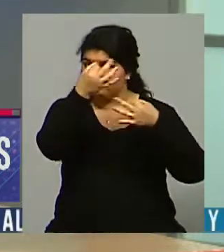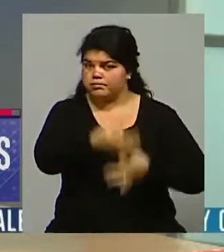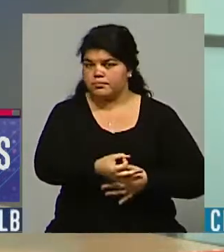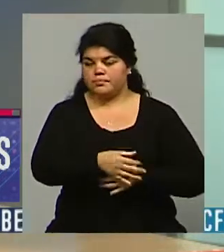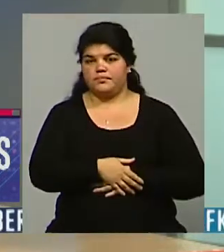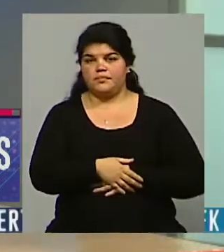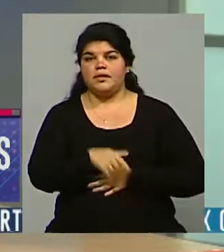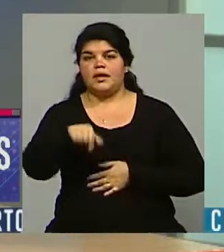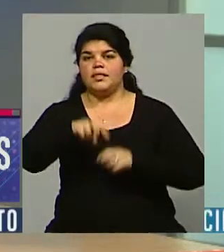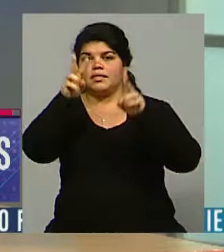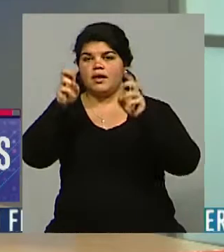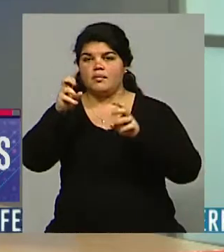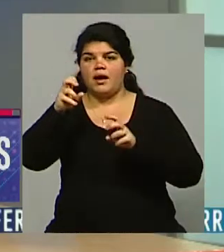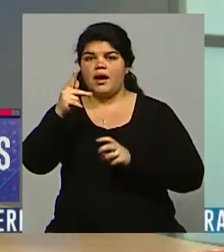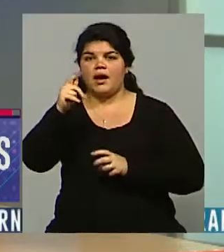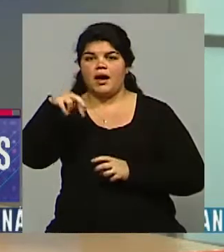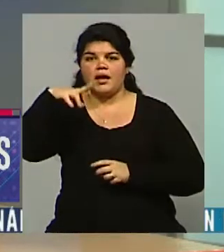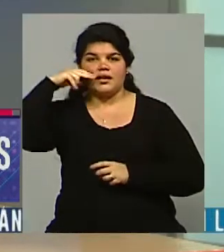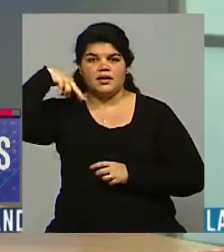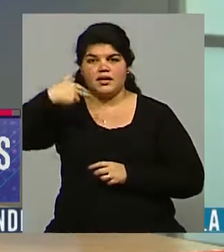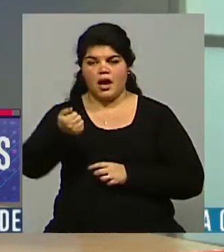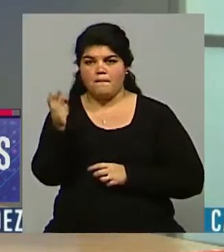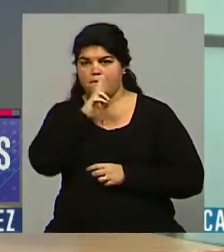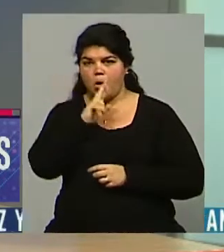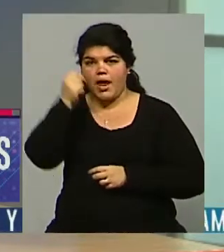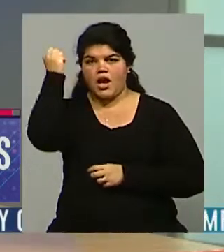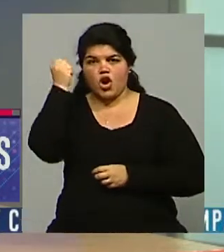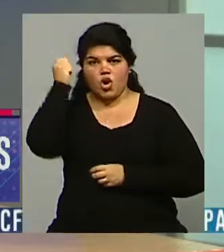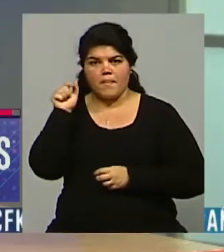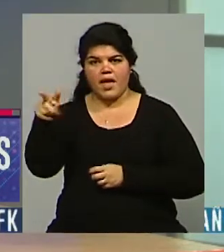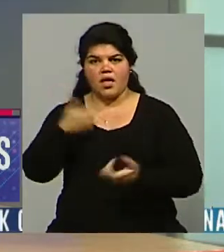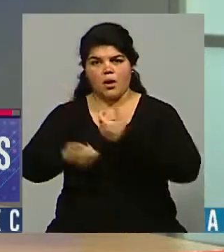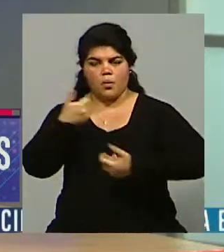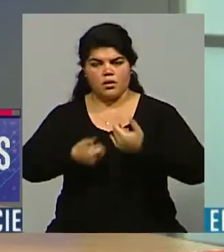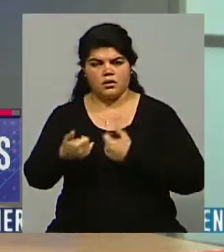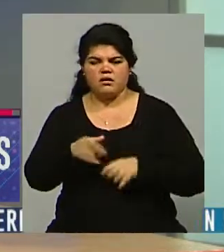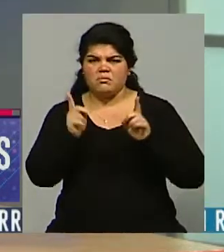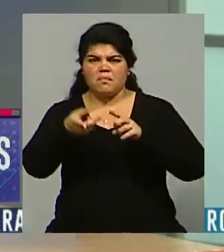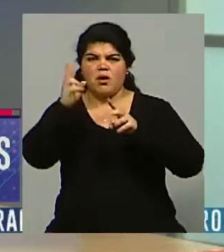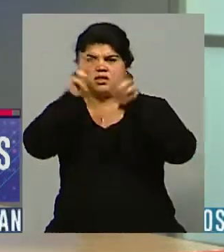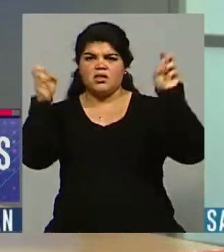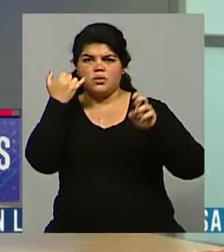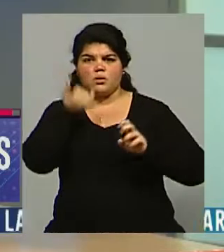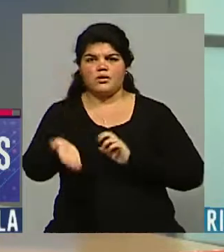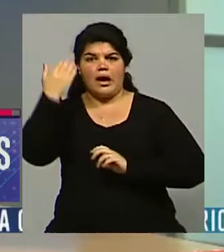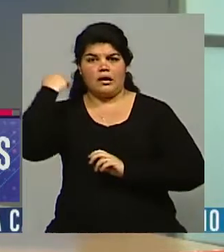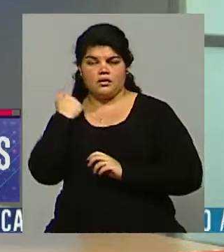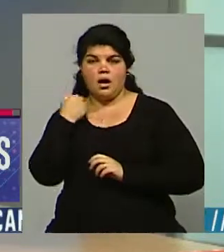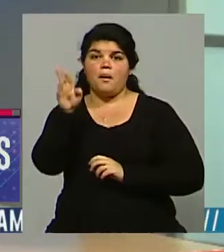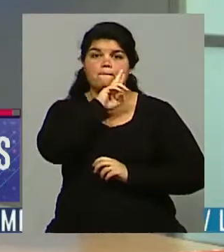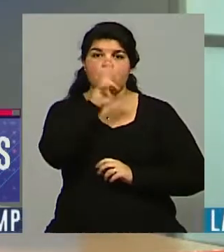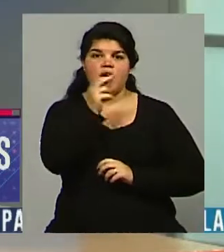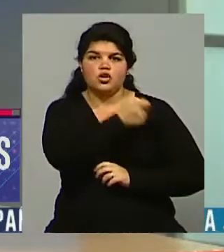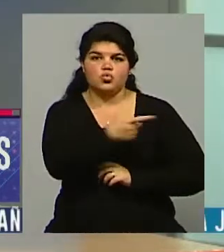del tema tenemos a Karina Fara, economista, porque lo decíamos en los títulos, las mujeres esperan ganar menos que los hombres, incluso cuando